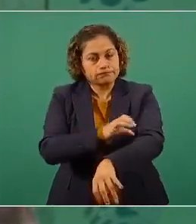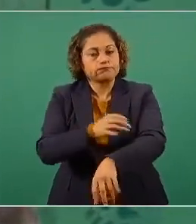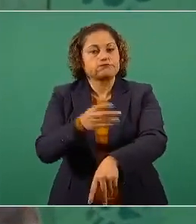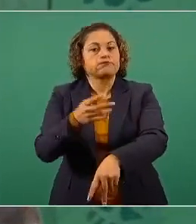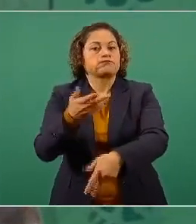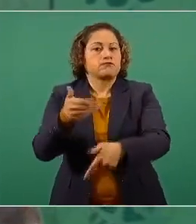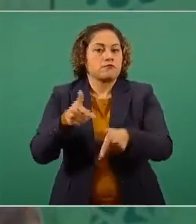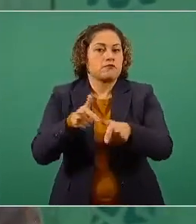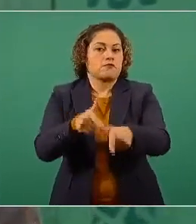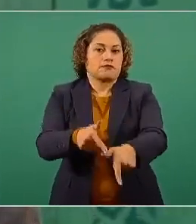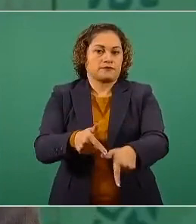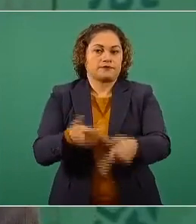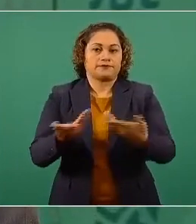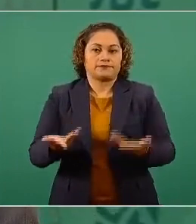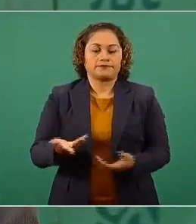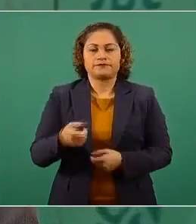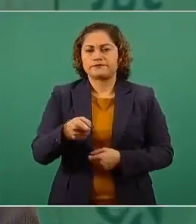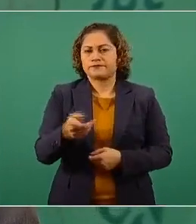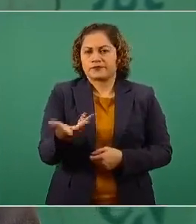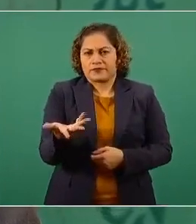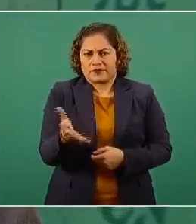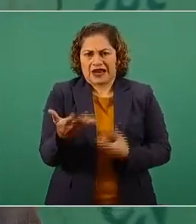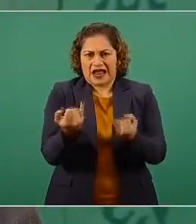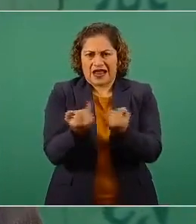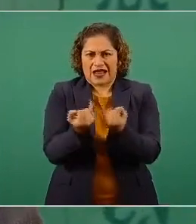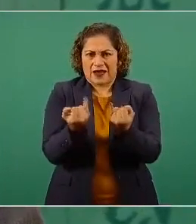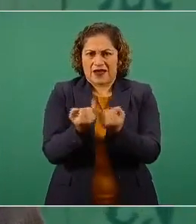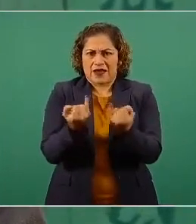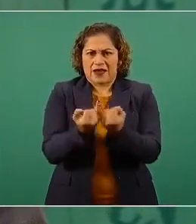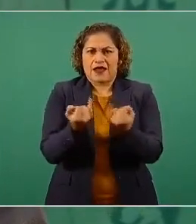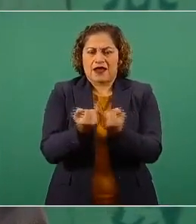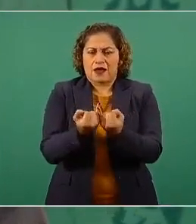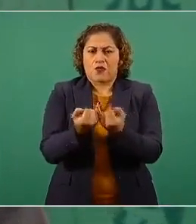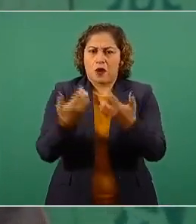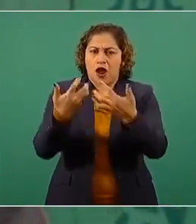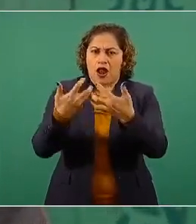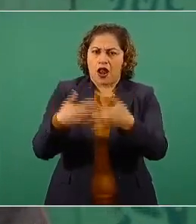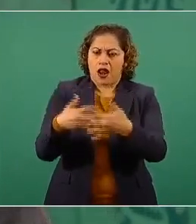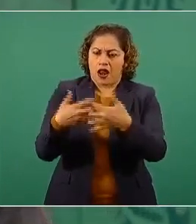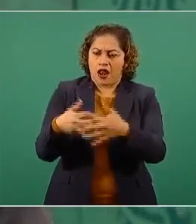Algo parecido se hizo con las plantas de carbón de Coahuila,